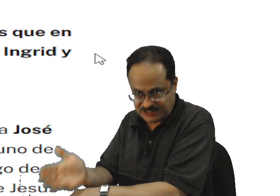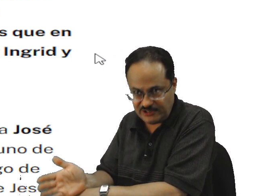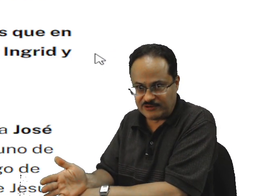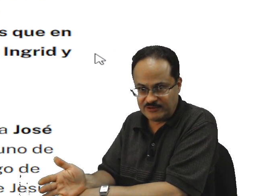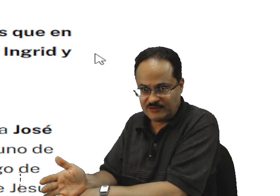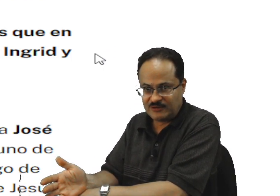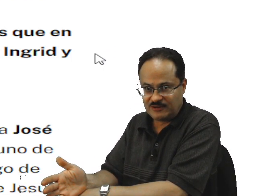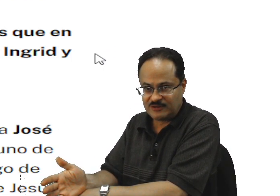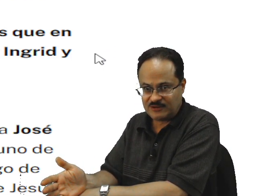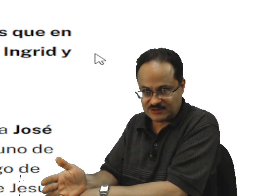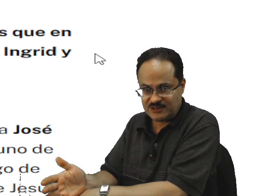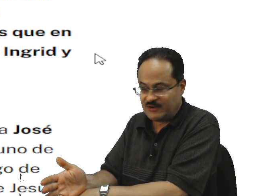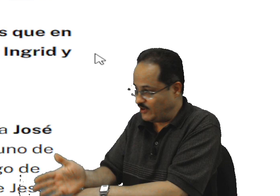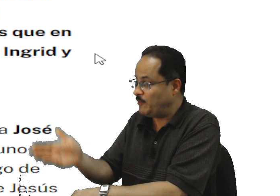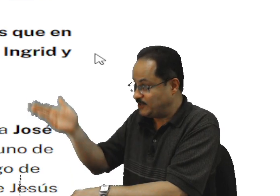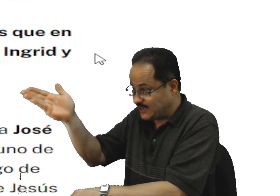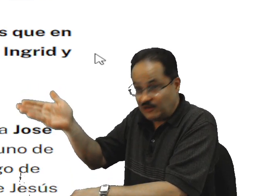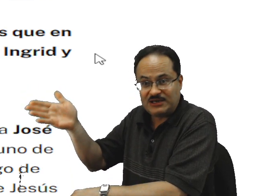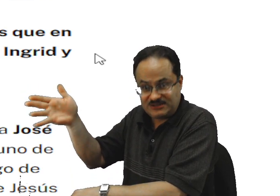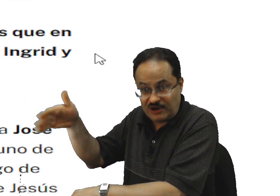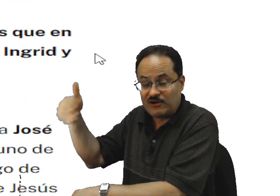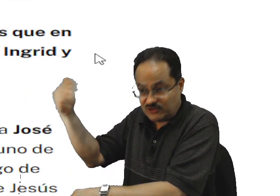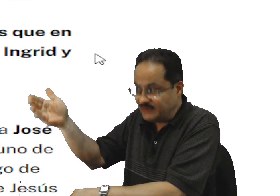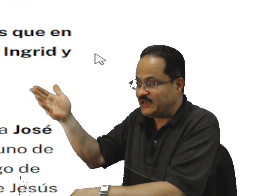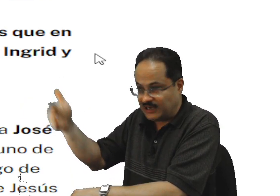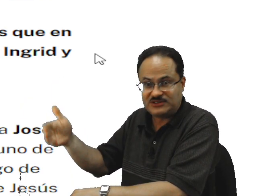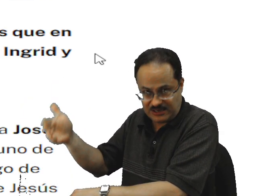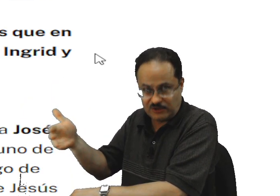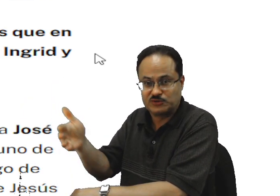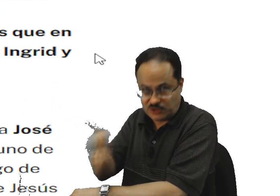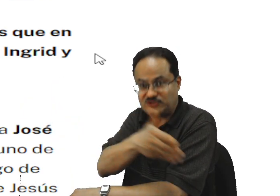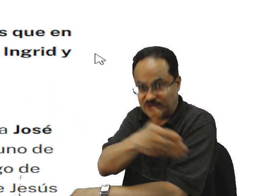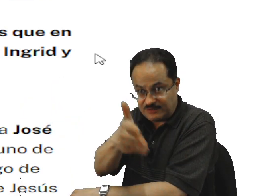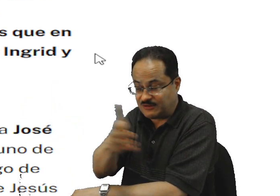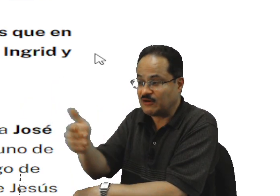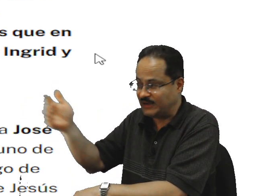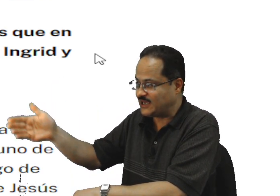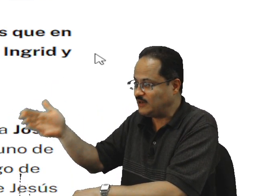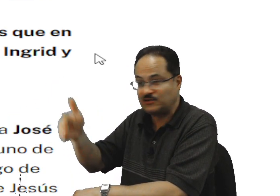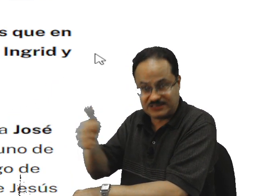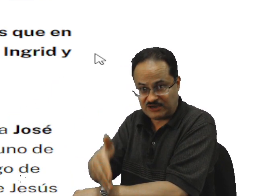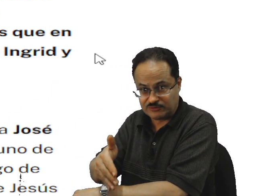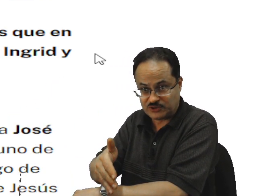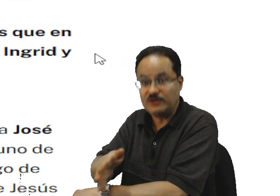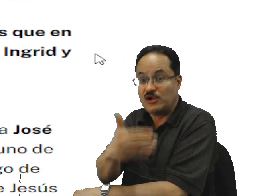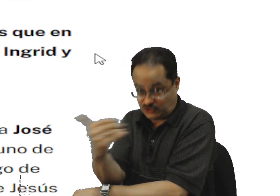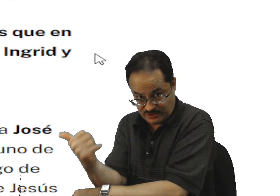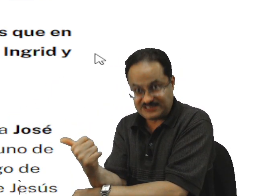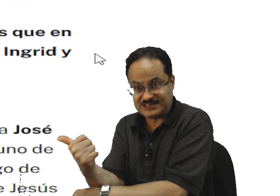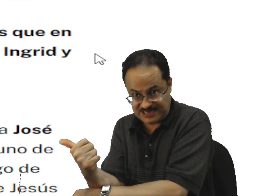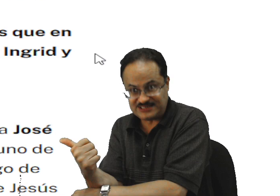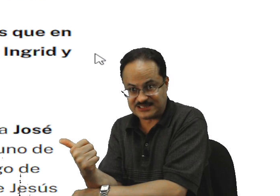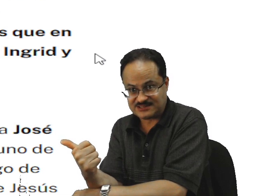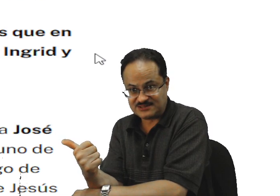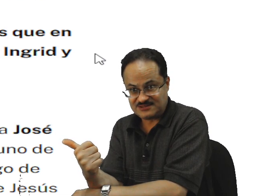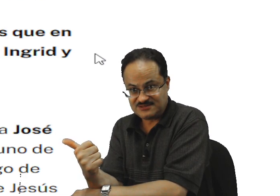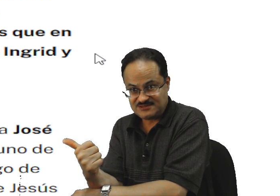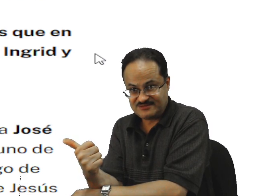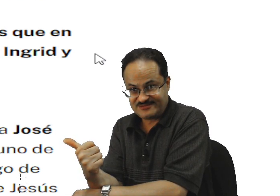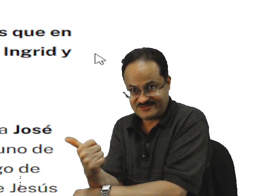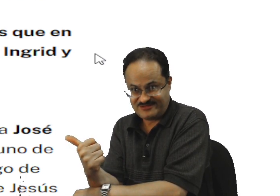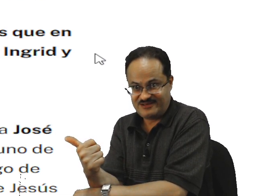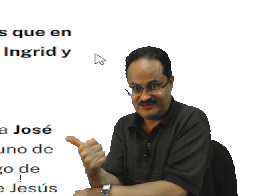lo extinguió Bueno pues aquí lo que dio a conocer mexicanos en la corrupción son mexicanos contra la corrupción son esas